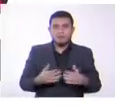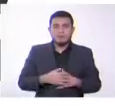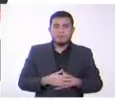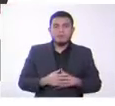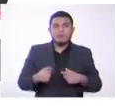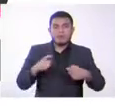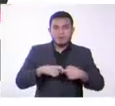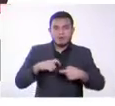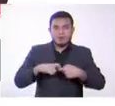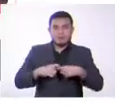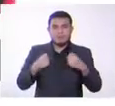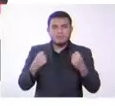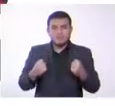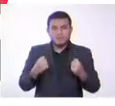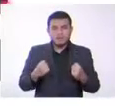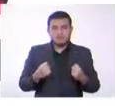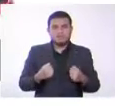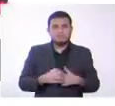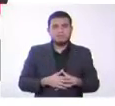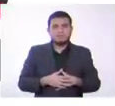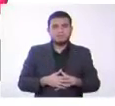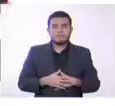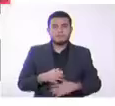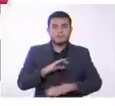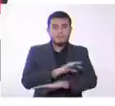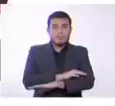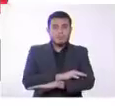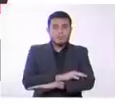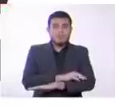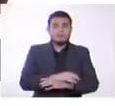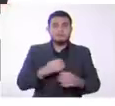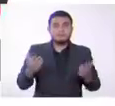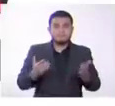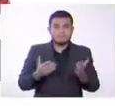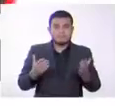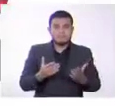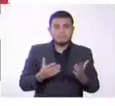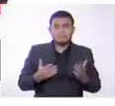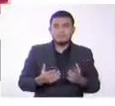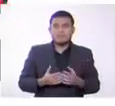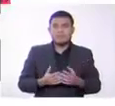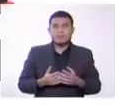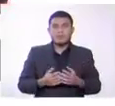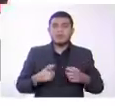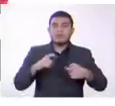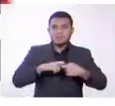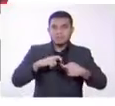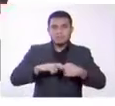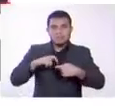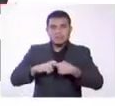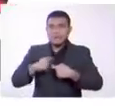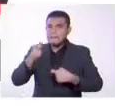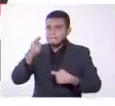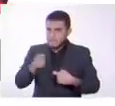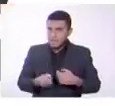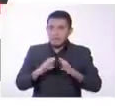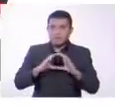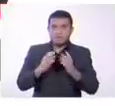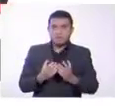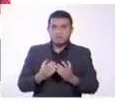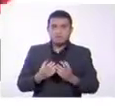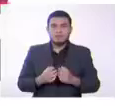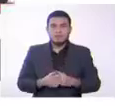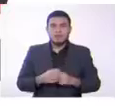fuerte, primario, que se forma entre elementos de la misma especie. Al estar los